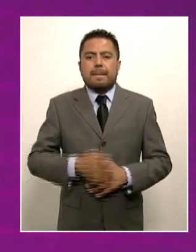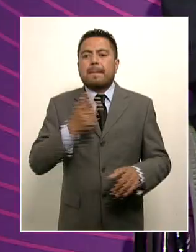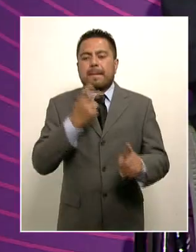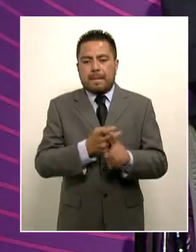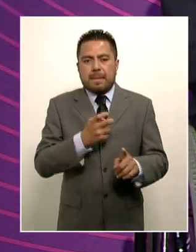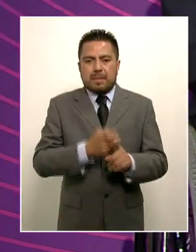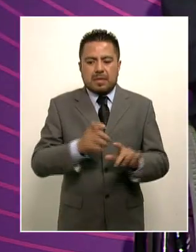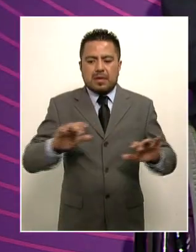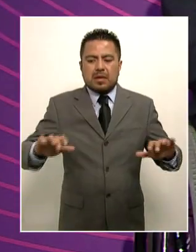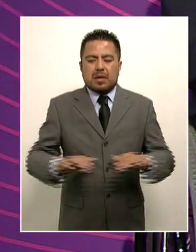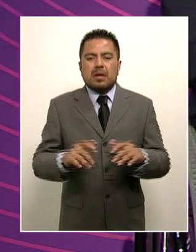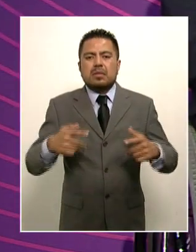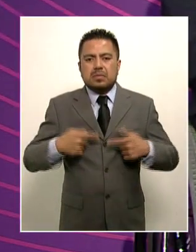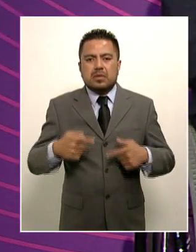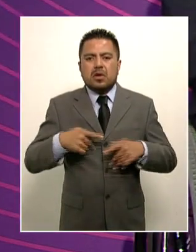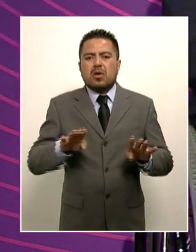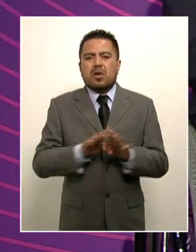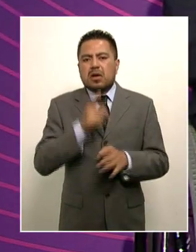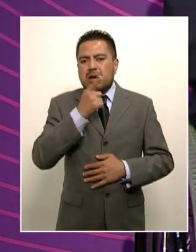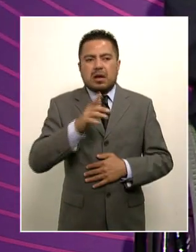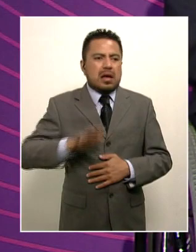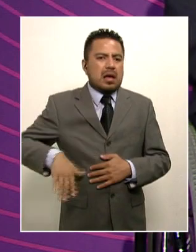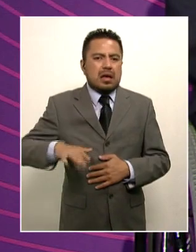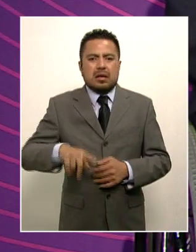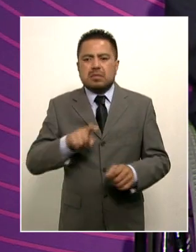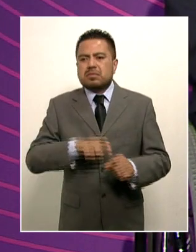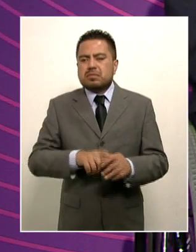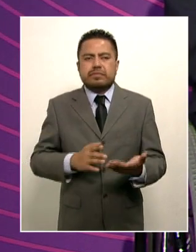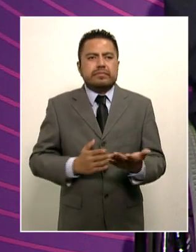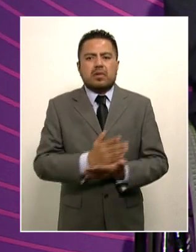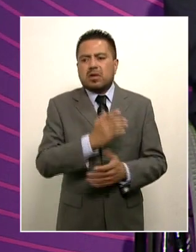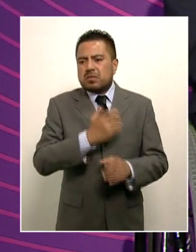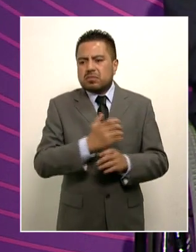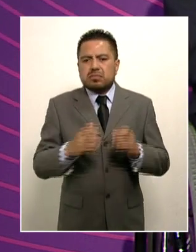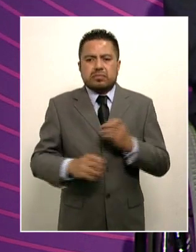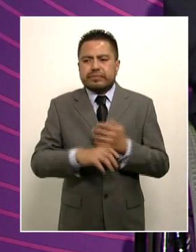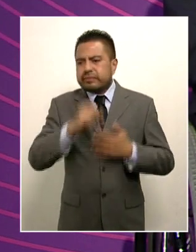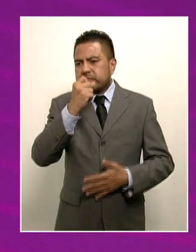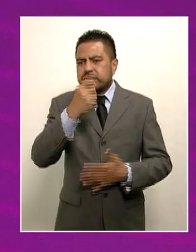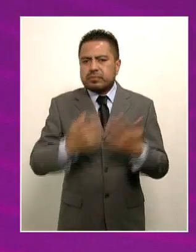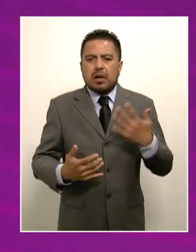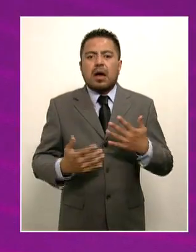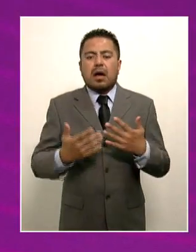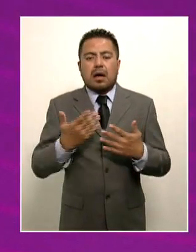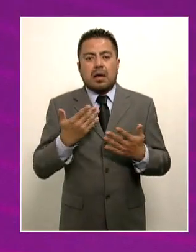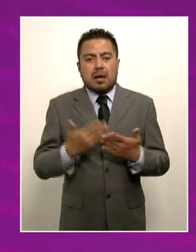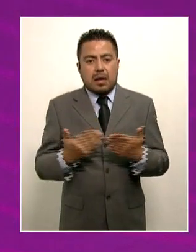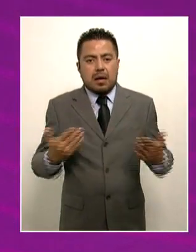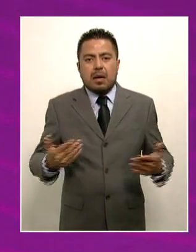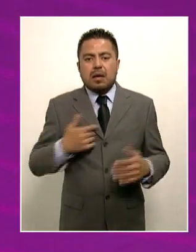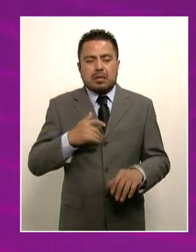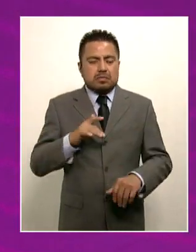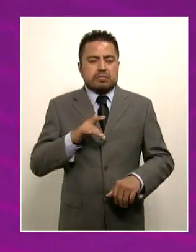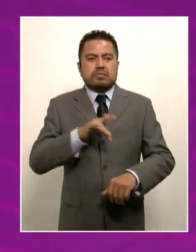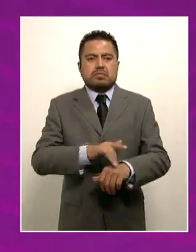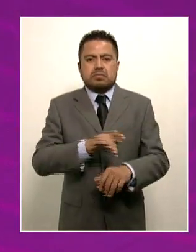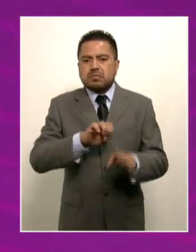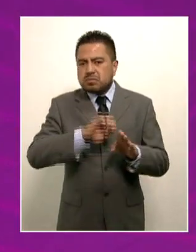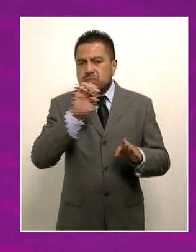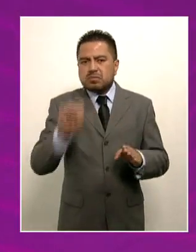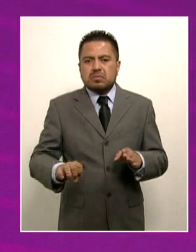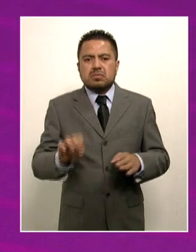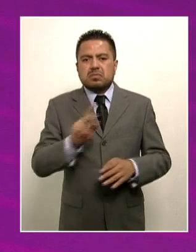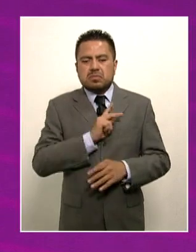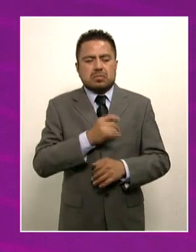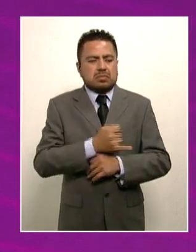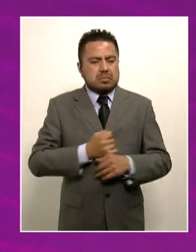es una población que, como tú decías, se intersectan varias condiciones, ¿no? Entonces, pues me ha tocado, por ejemplo, ya en mi